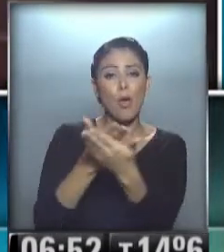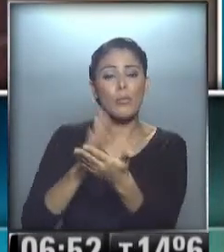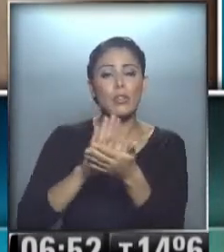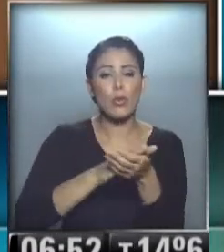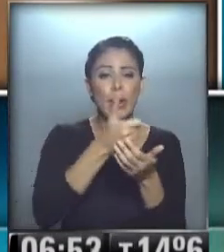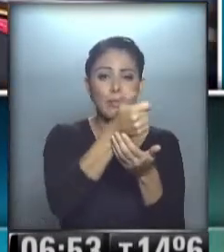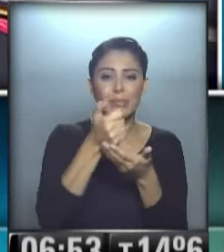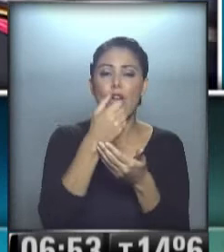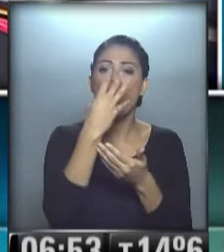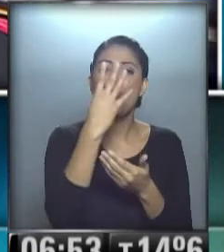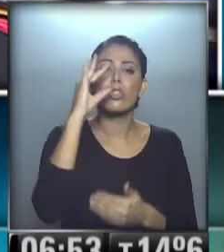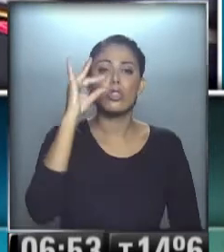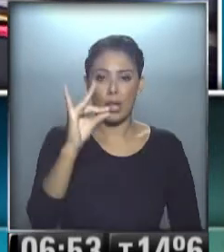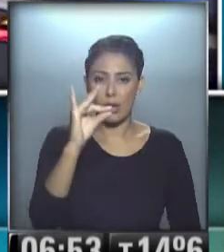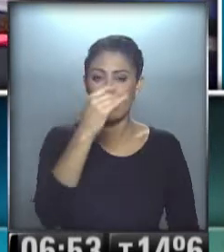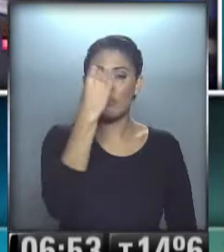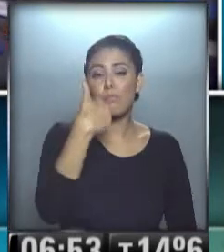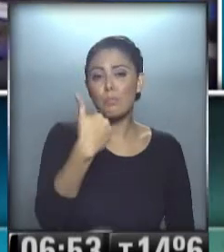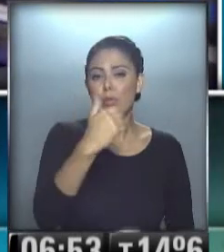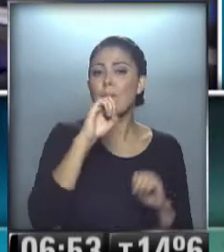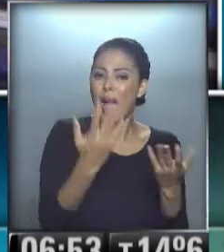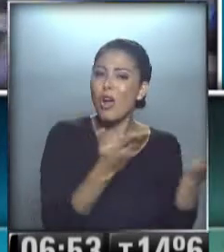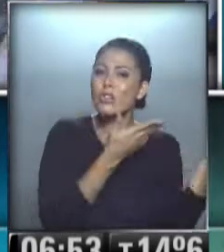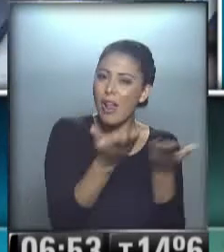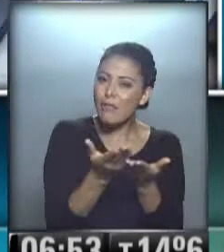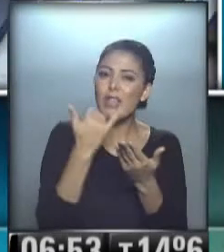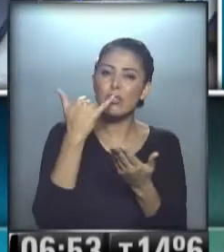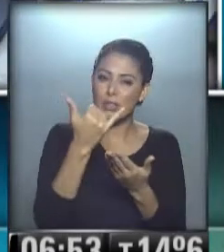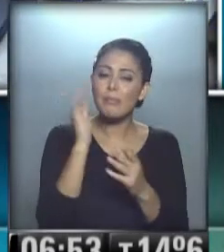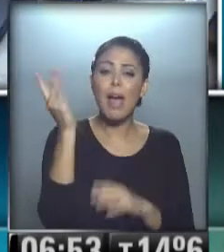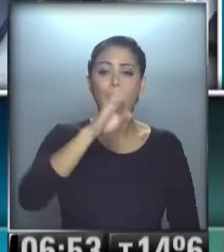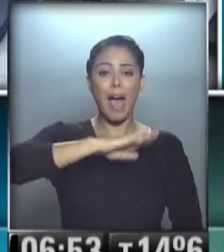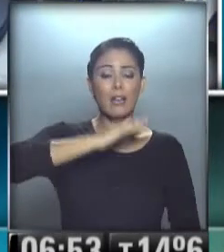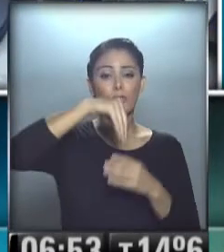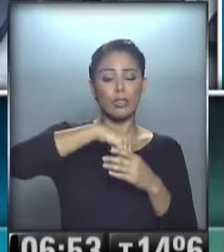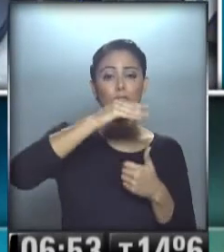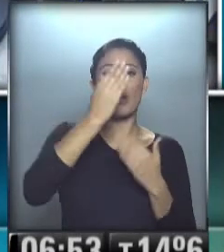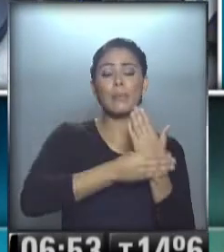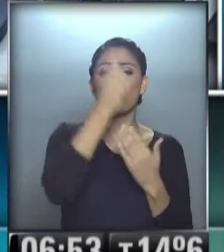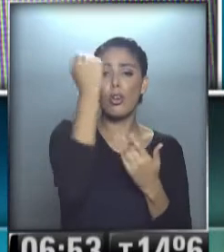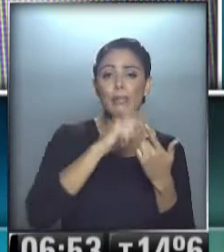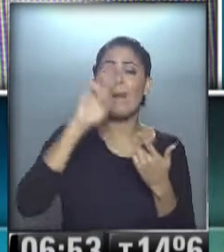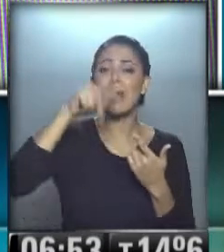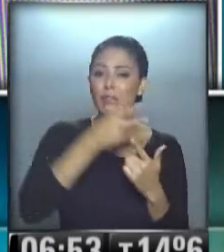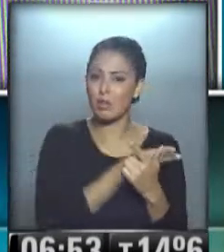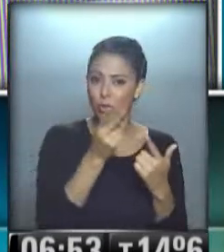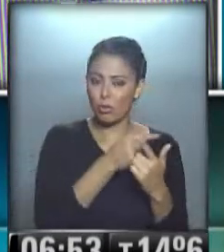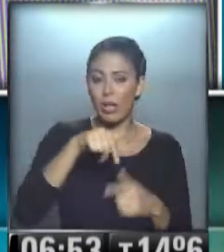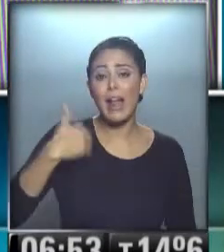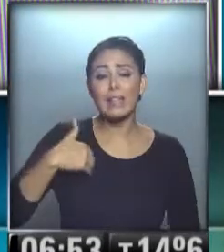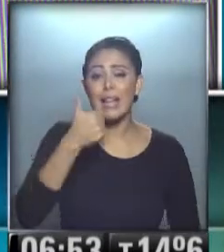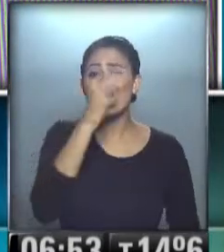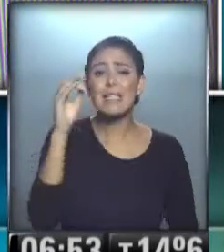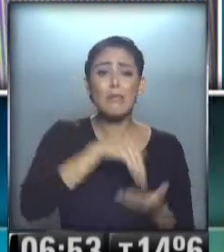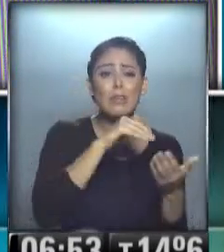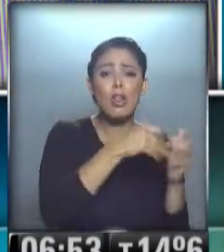telefonía de cuarta generación... ...que permitirá mejorar el servicio... ...el acto fue encabezado por los ministros de BID y Cicero... ...en Argentina hay 60 millones